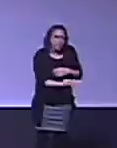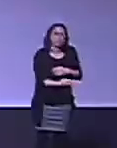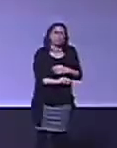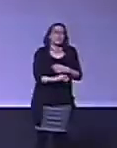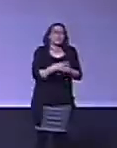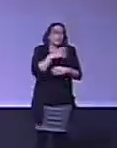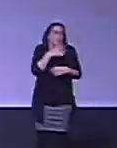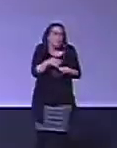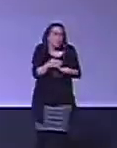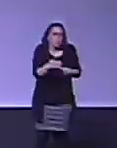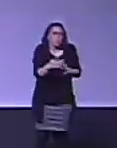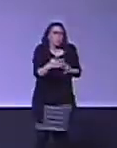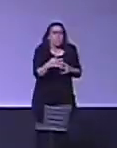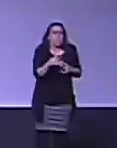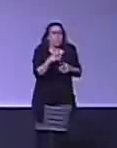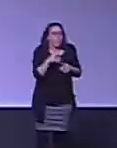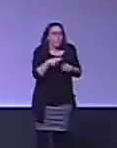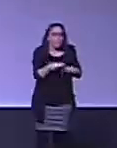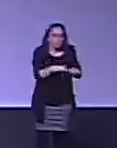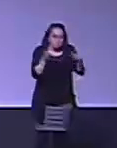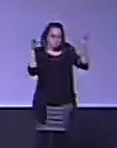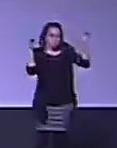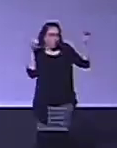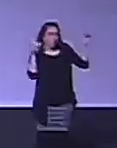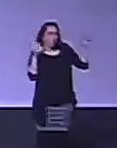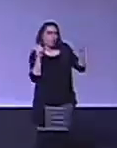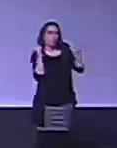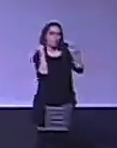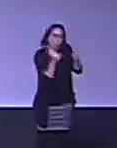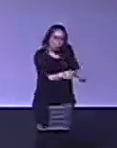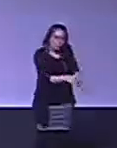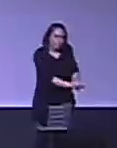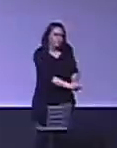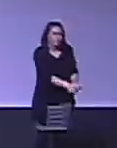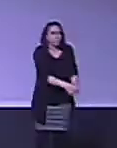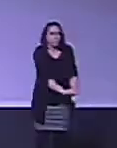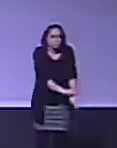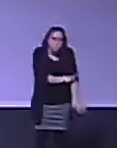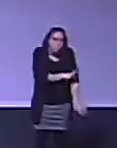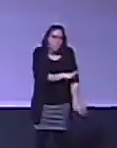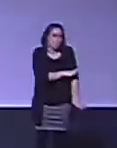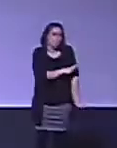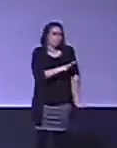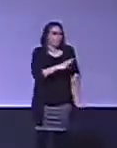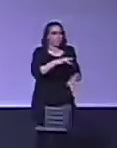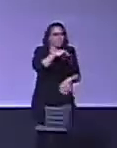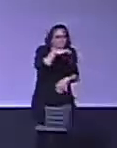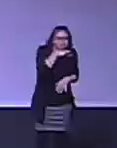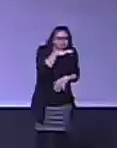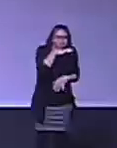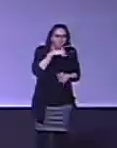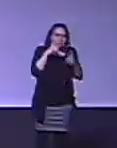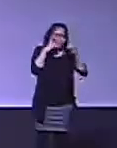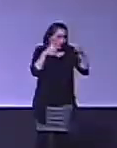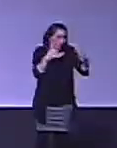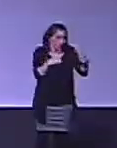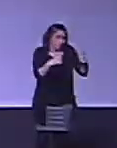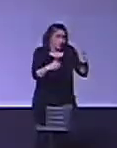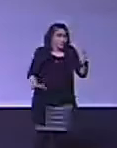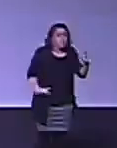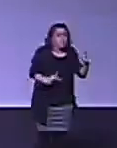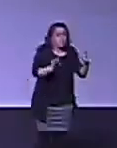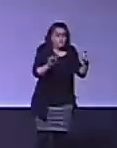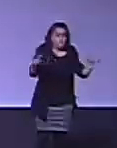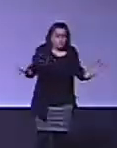emozioa, pasioa, esfortzua, alaitasuna eta batez ere gizartearen elkargune bat